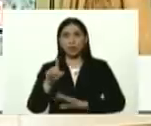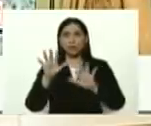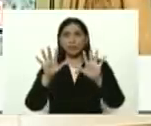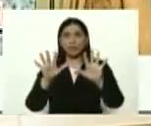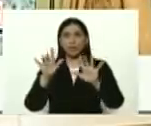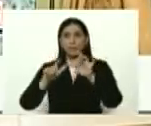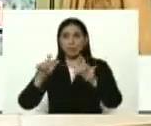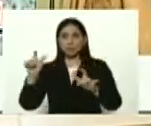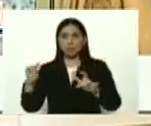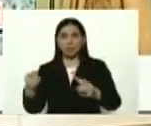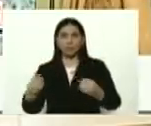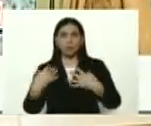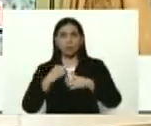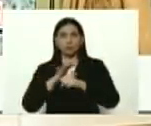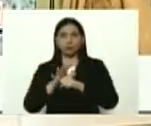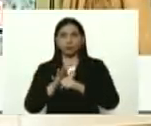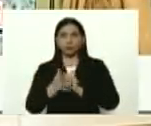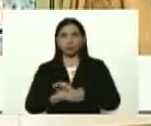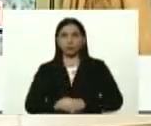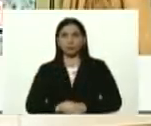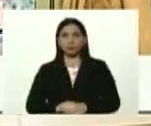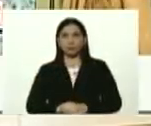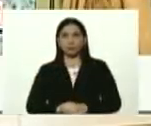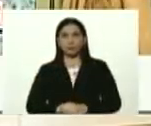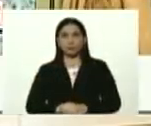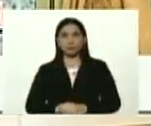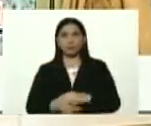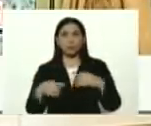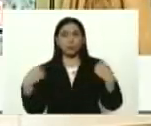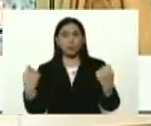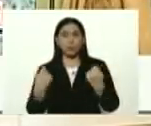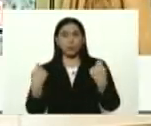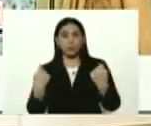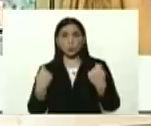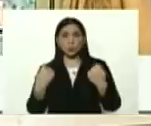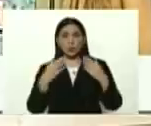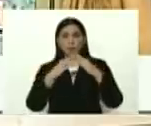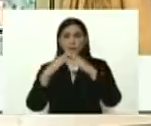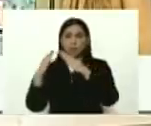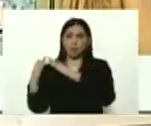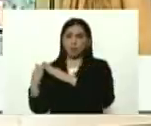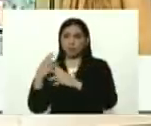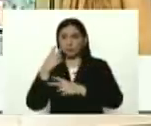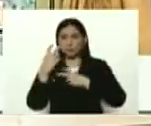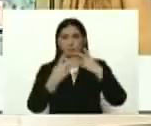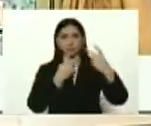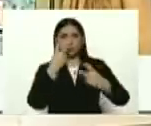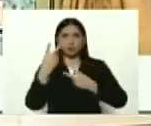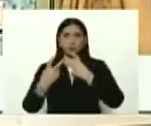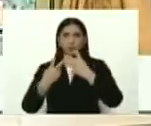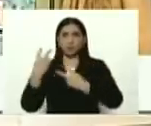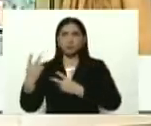casos en la jornada casa por casa